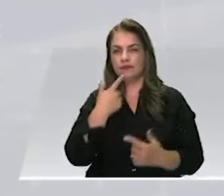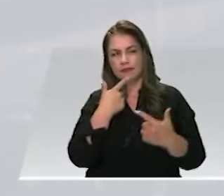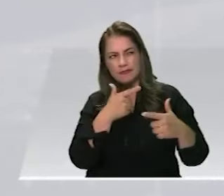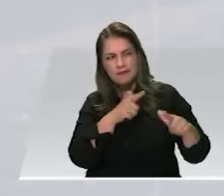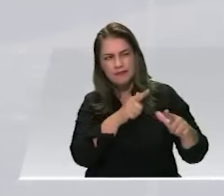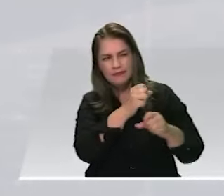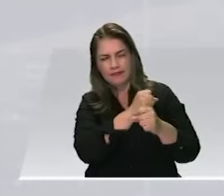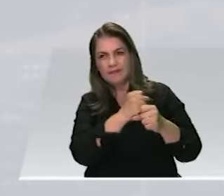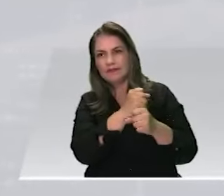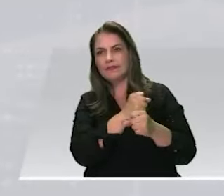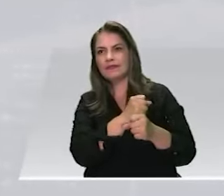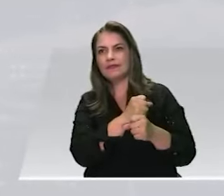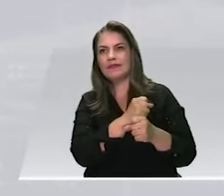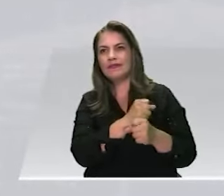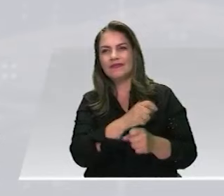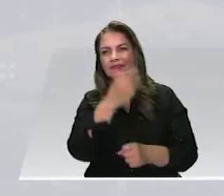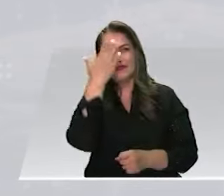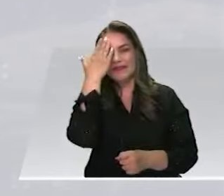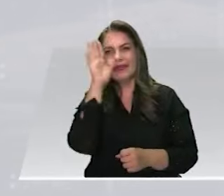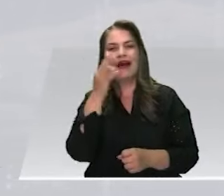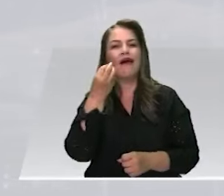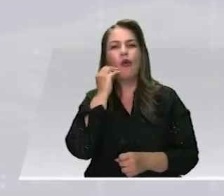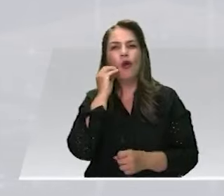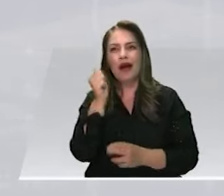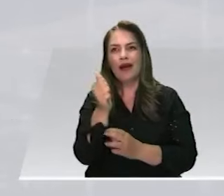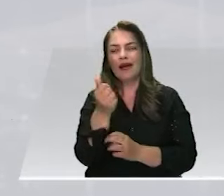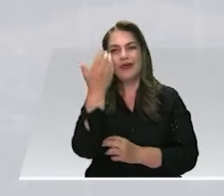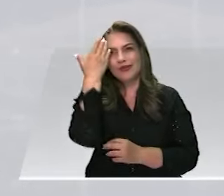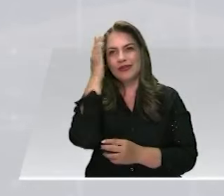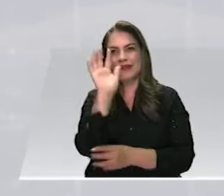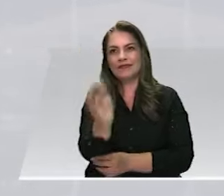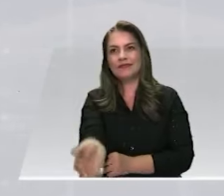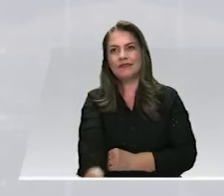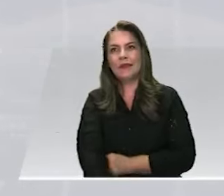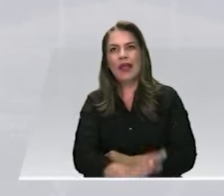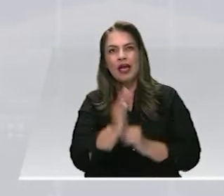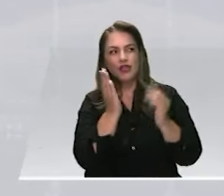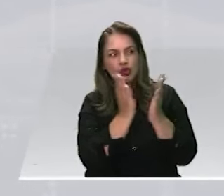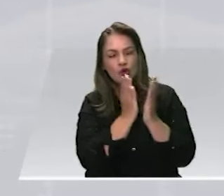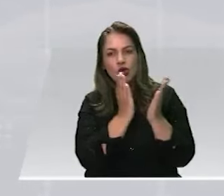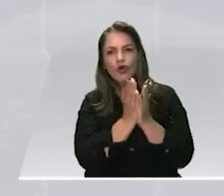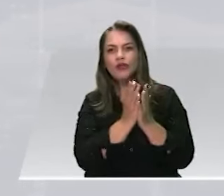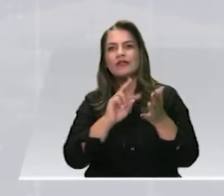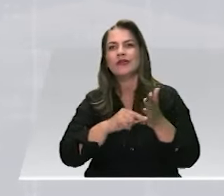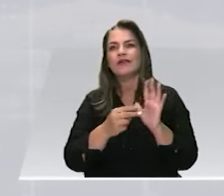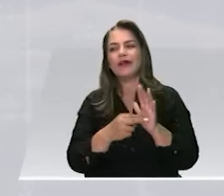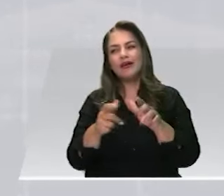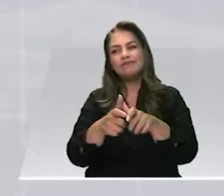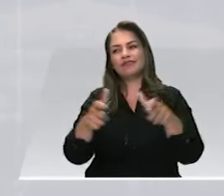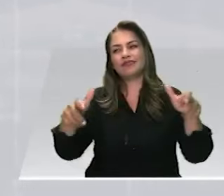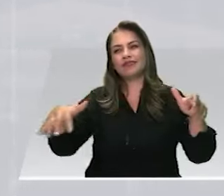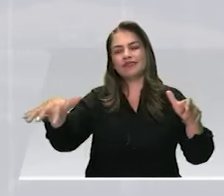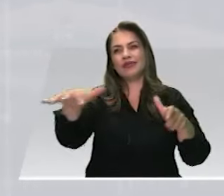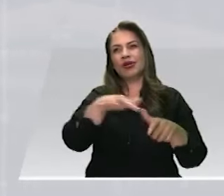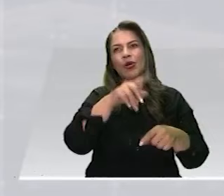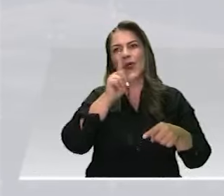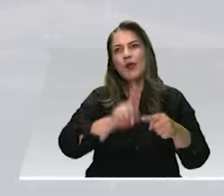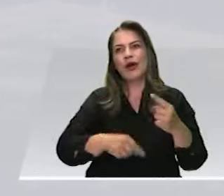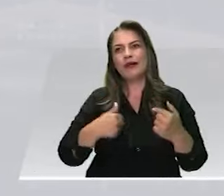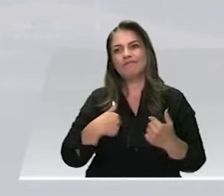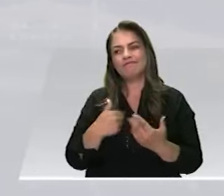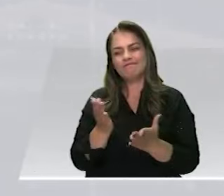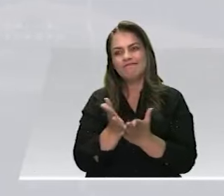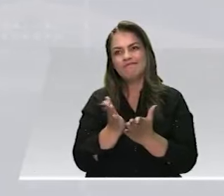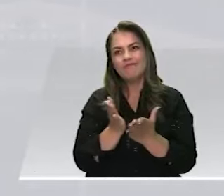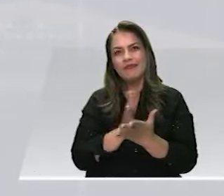porque nunca tuvieron una abuela burlarse por sus estudios es porque lamentablemente no pudieron tener la fortuna de ir a un